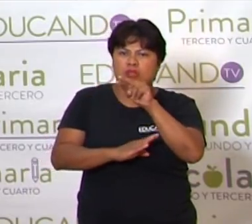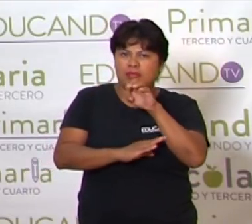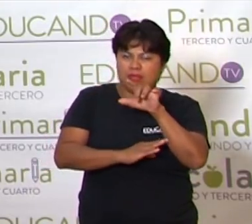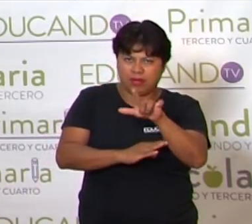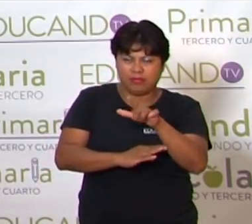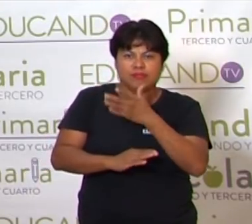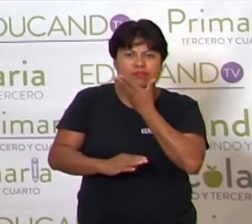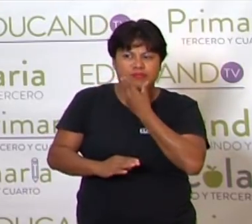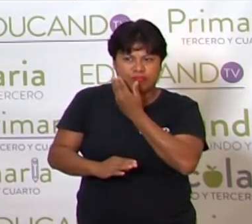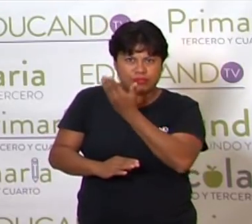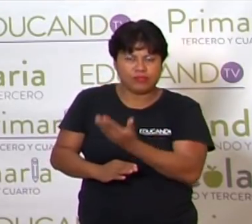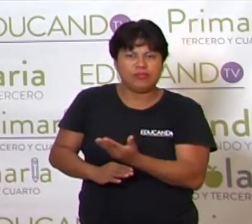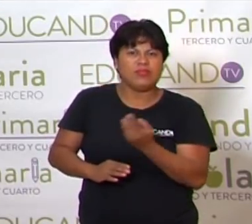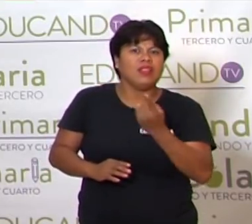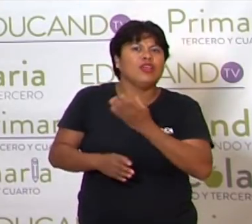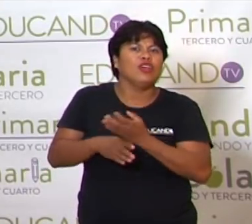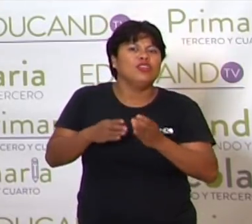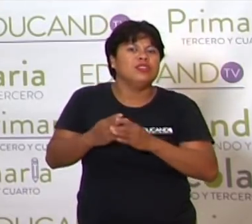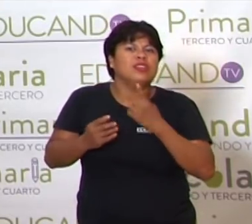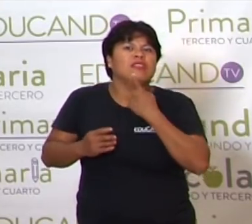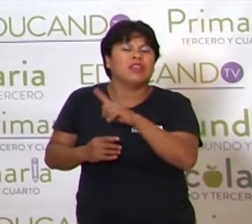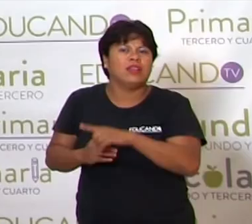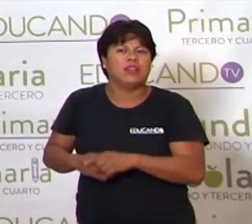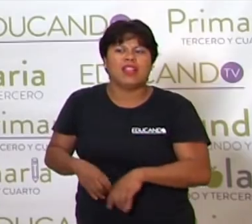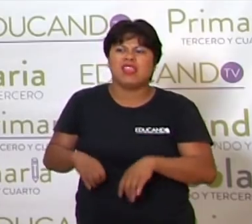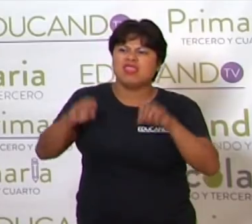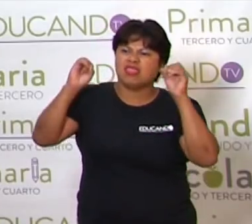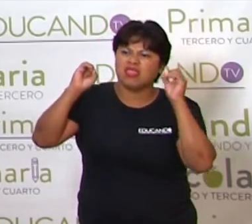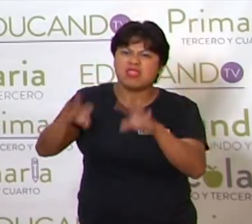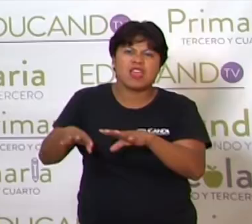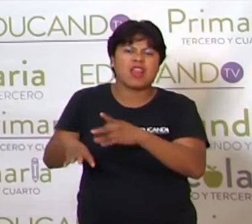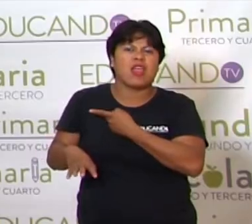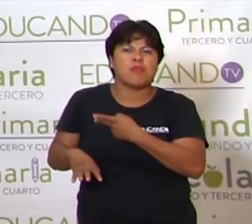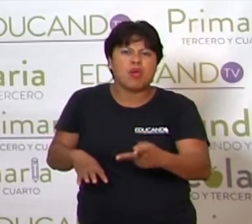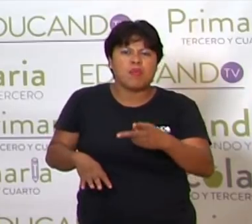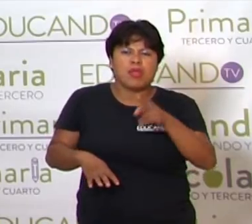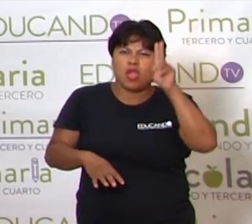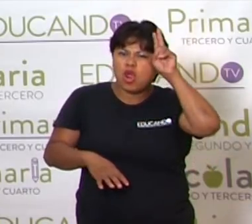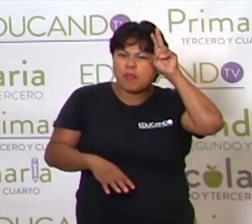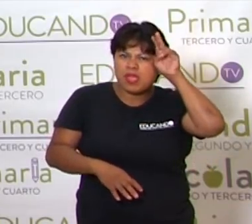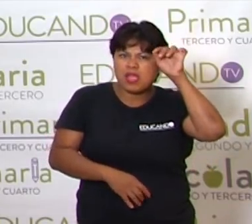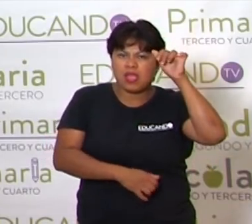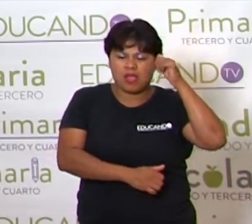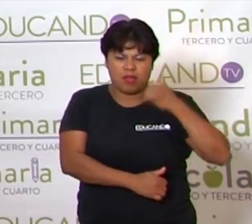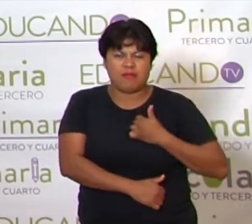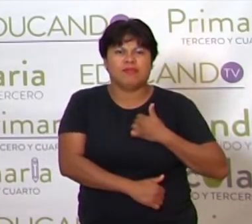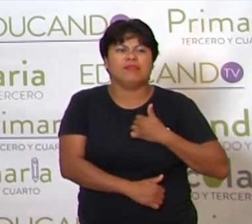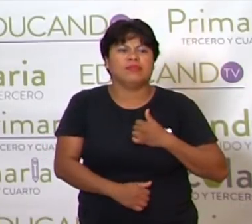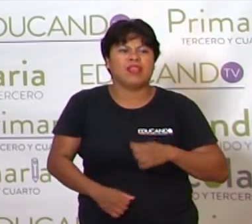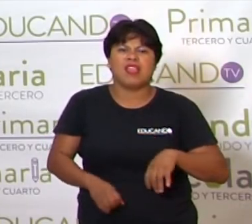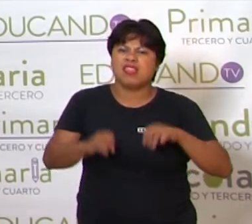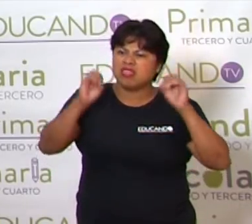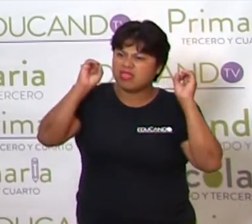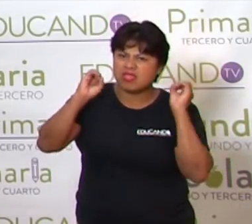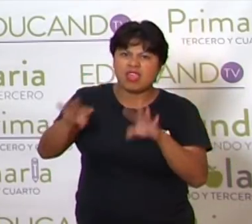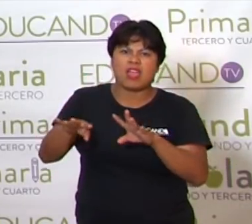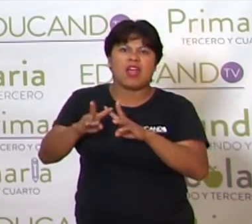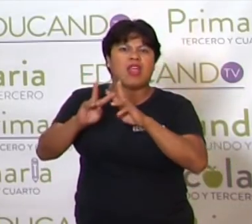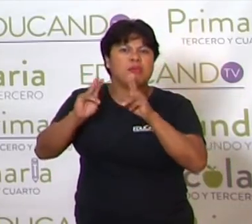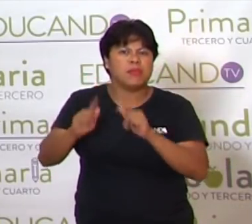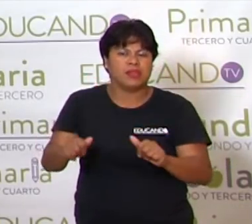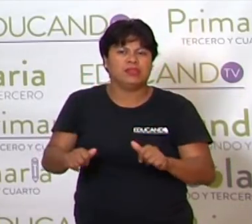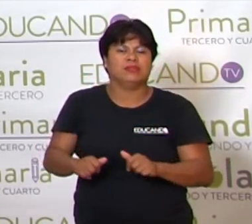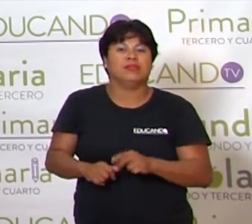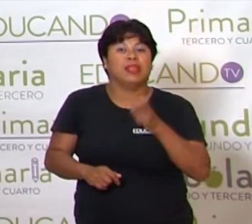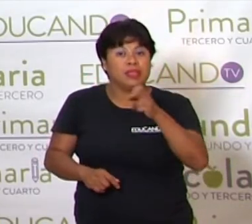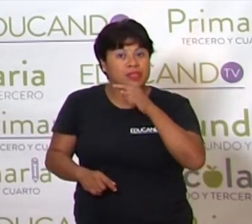¿Qué cosa le habrán dicho? Deja a la pobre hormiga en paz, ¿verdad? Déjala en paz. Porque no podemos escribir tanto. También es